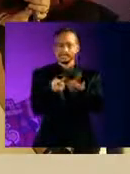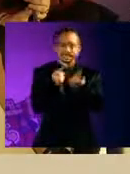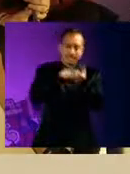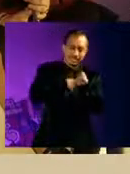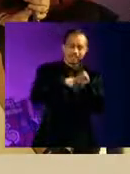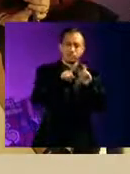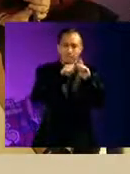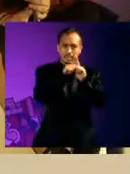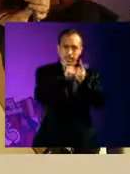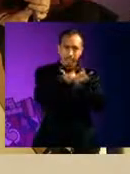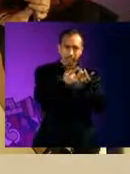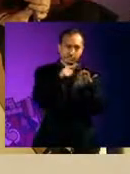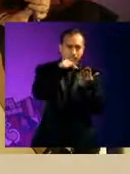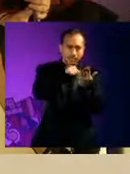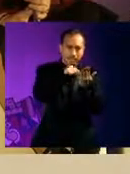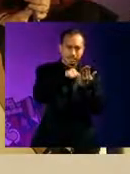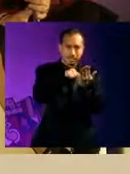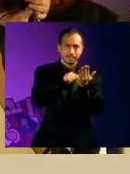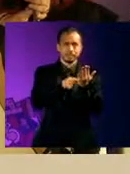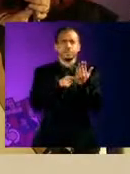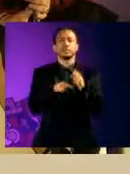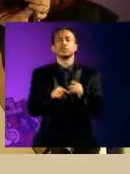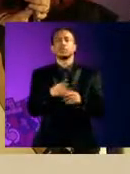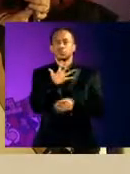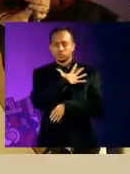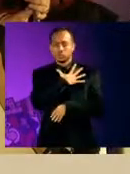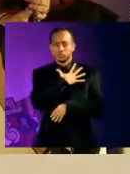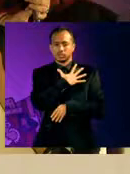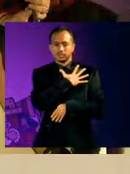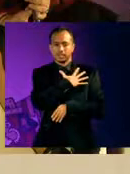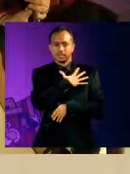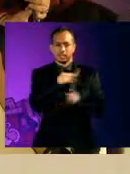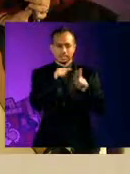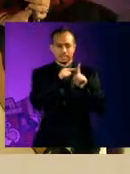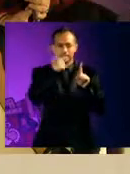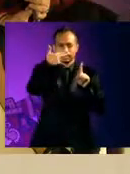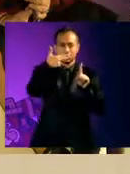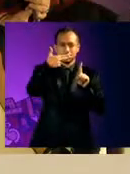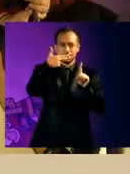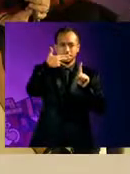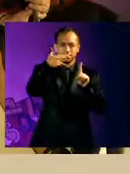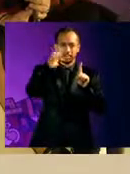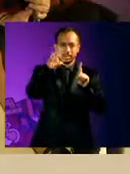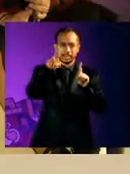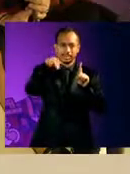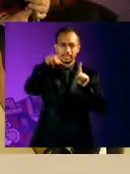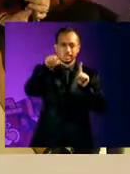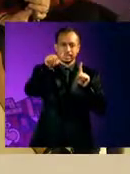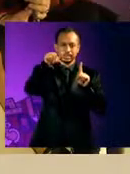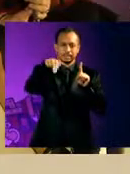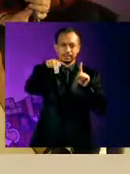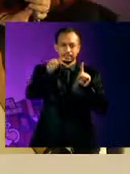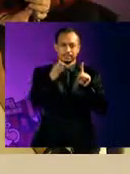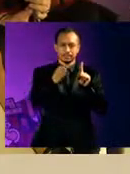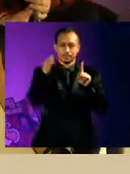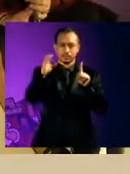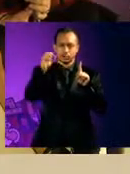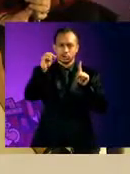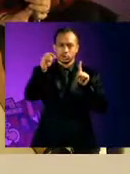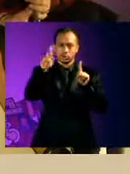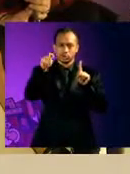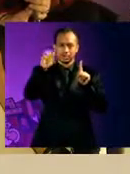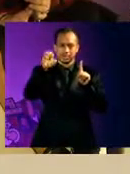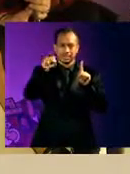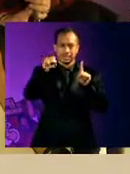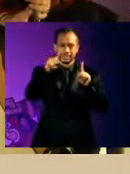los hermanos cortes los hijos de hernán cortez por razones que el psicoanálisis nos tendría que explicar hernán cortez